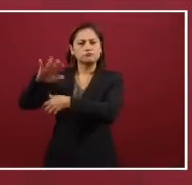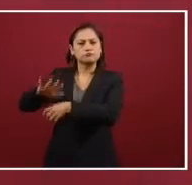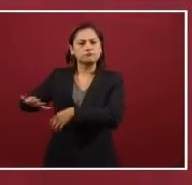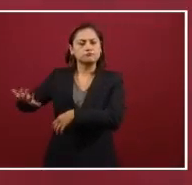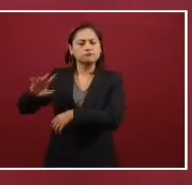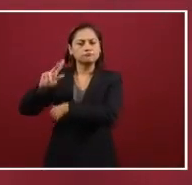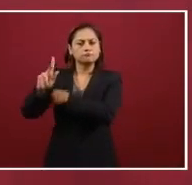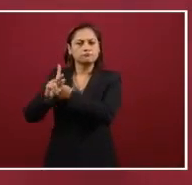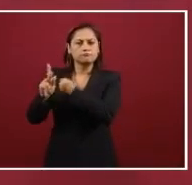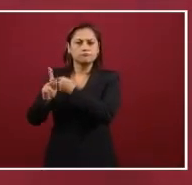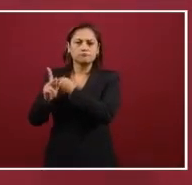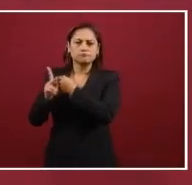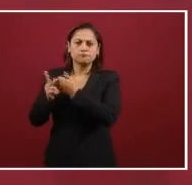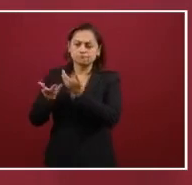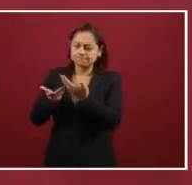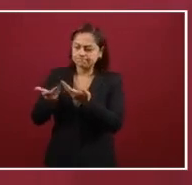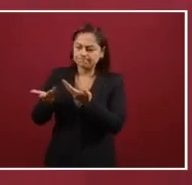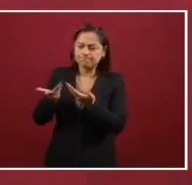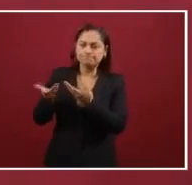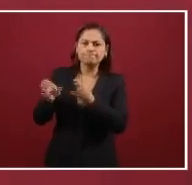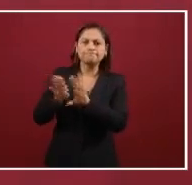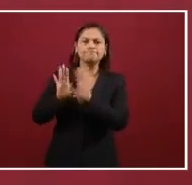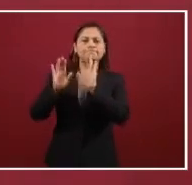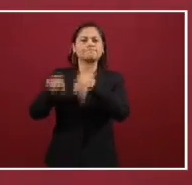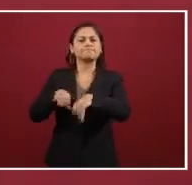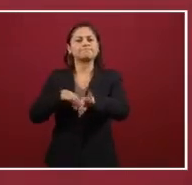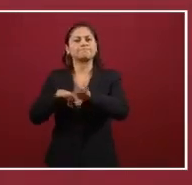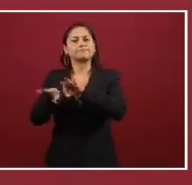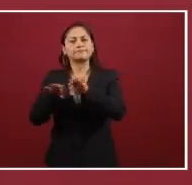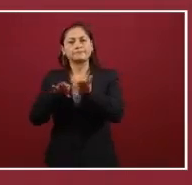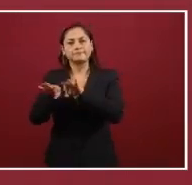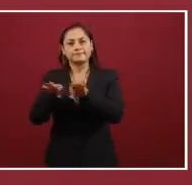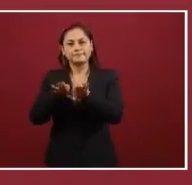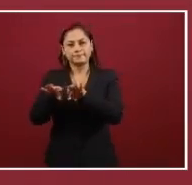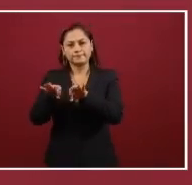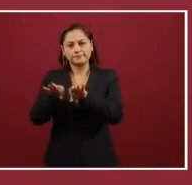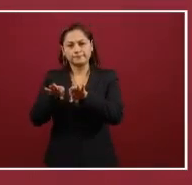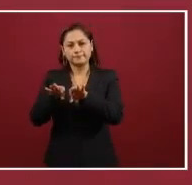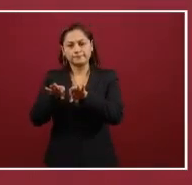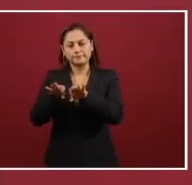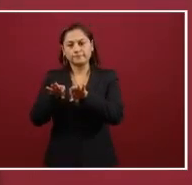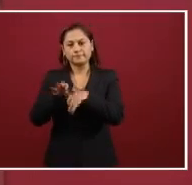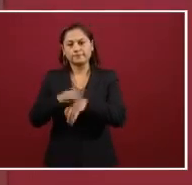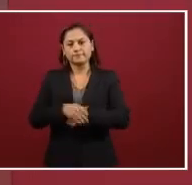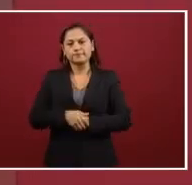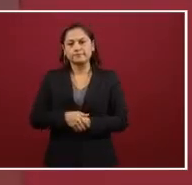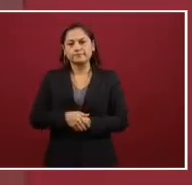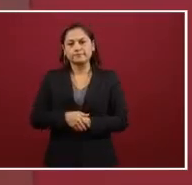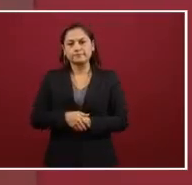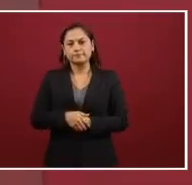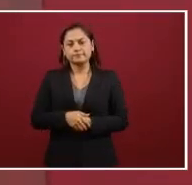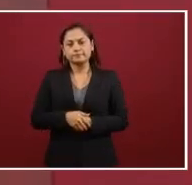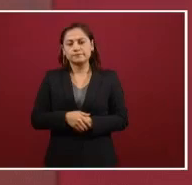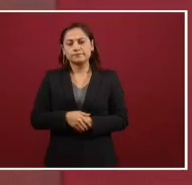con el propósito de que no se